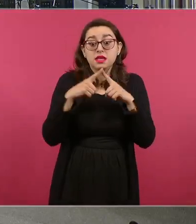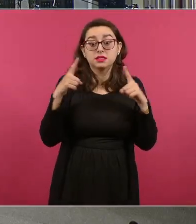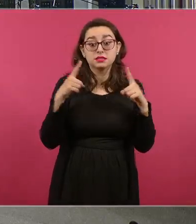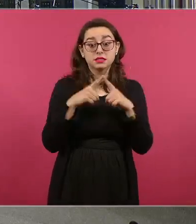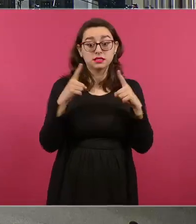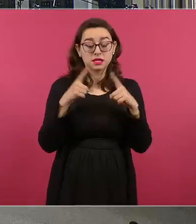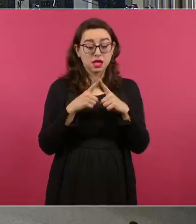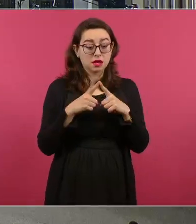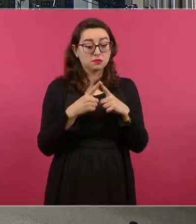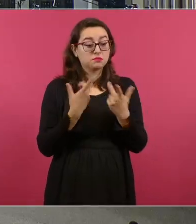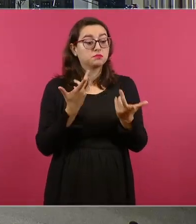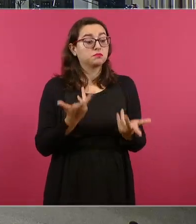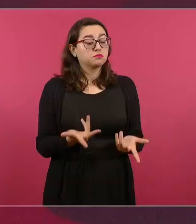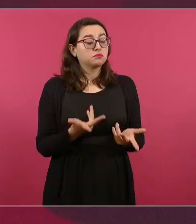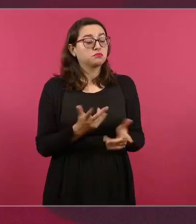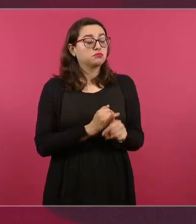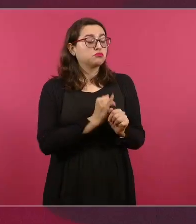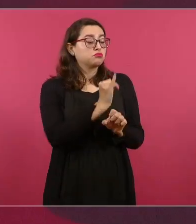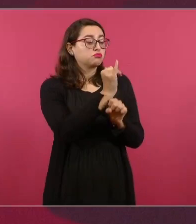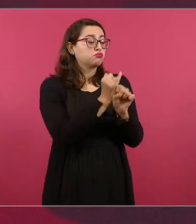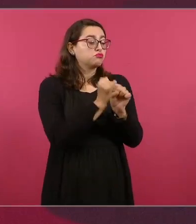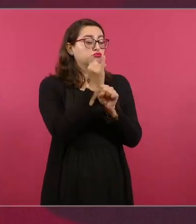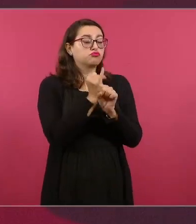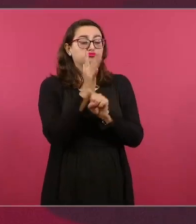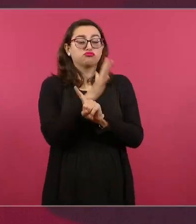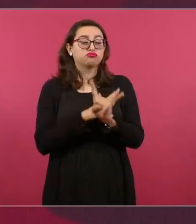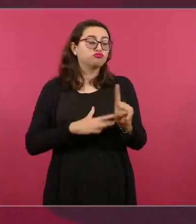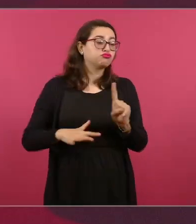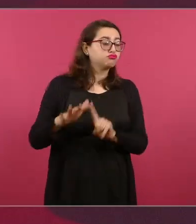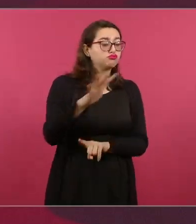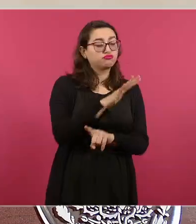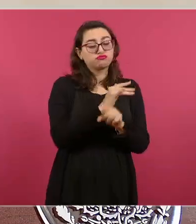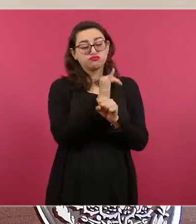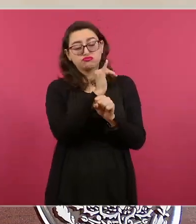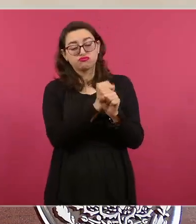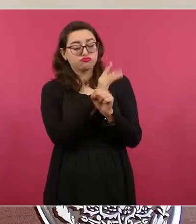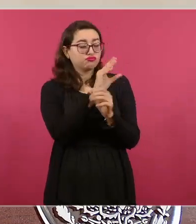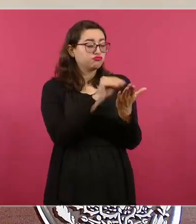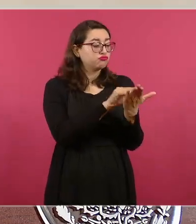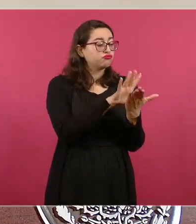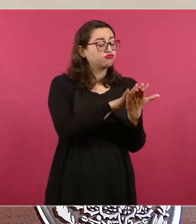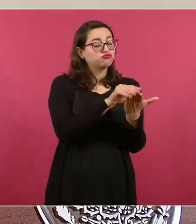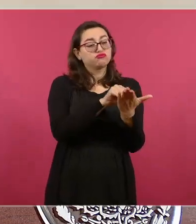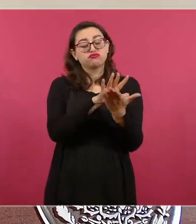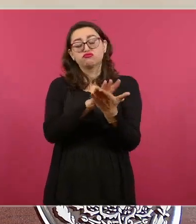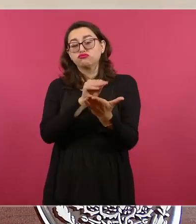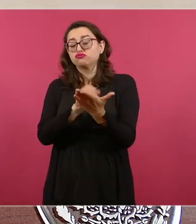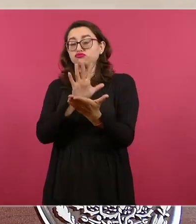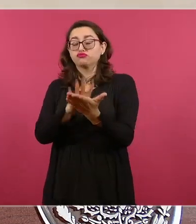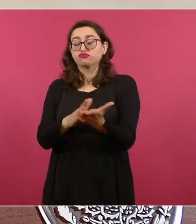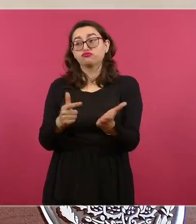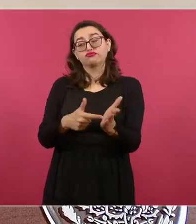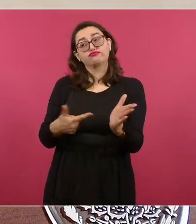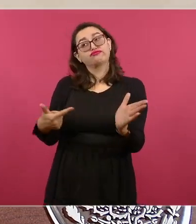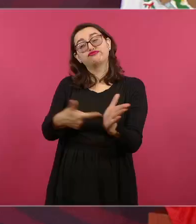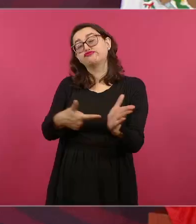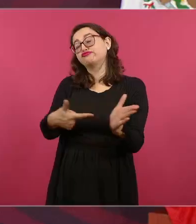Hasta ahí llegaba. Y yo les decía, porque tengo amistad